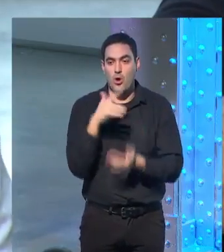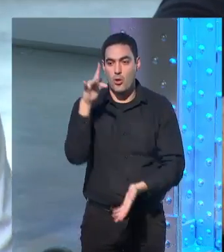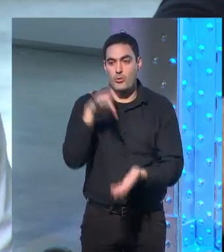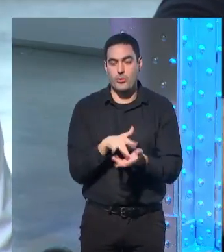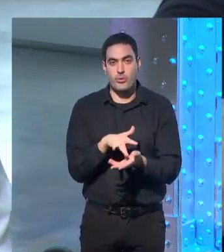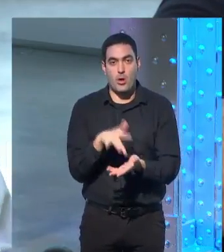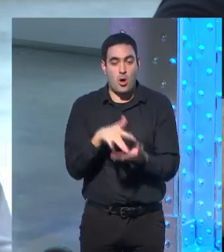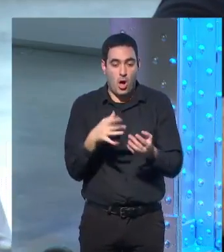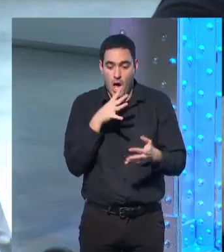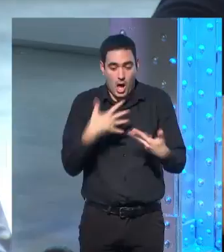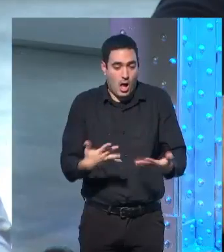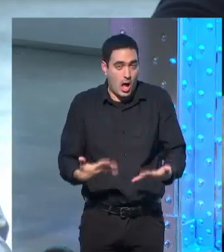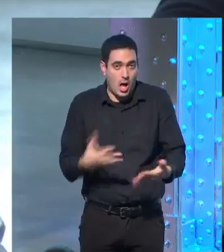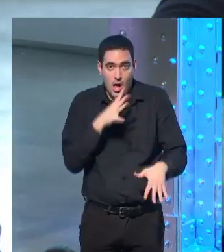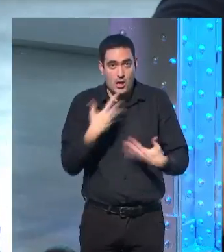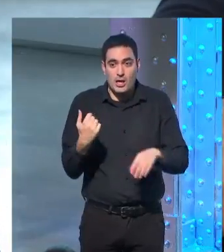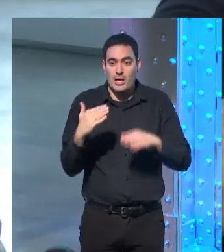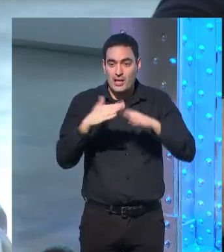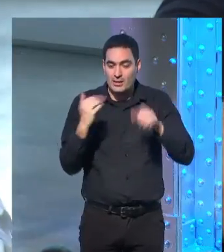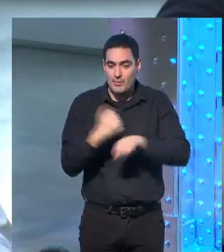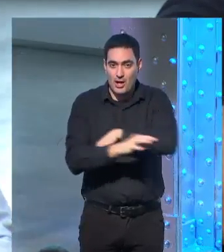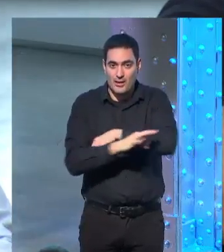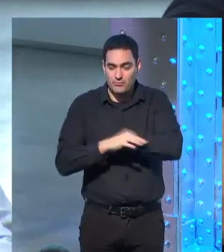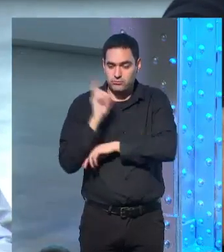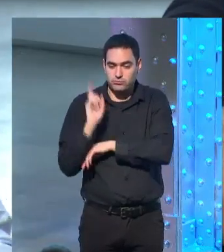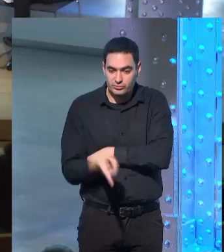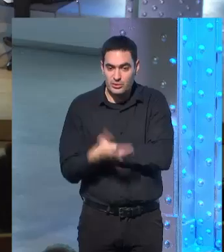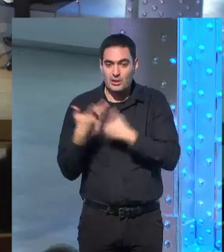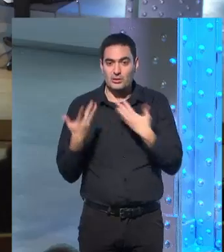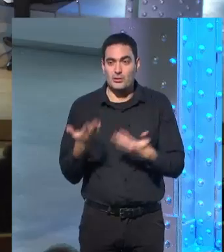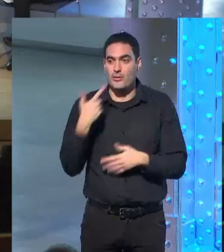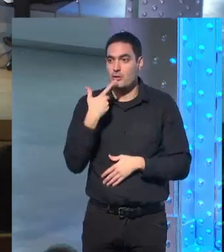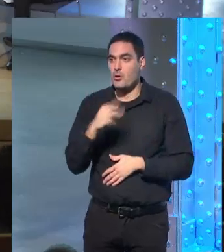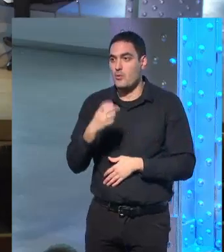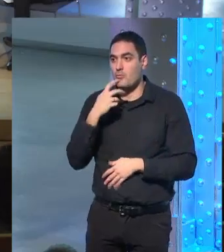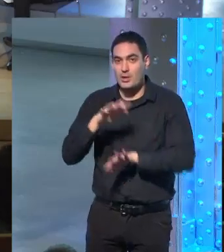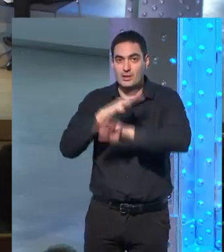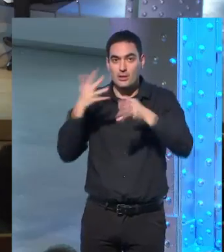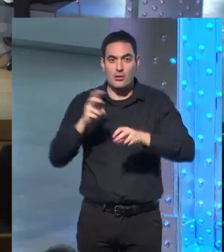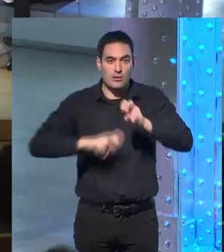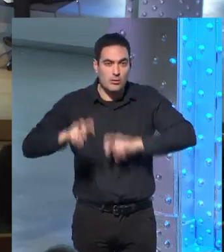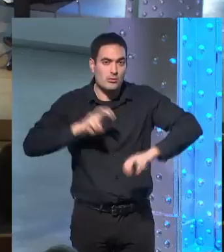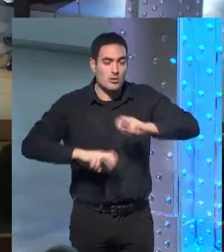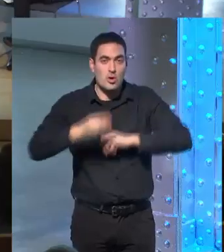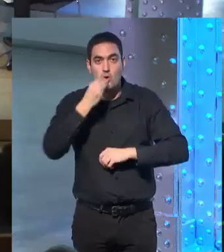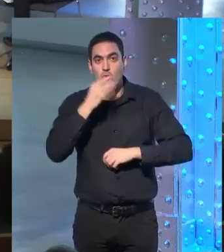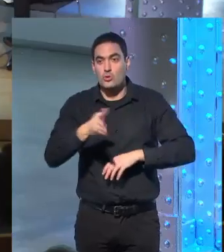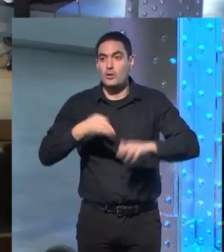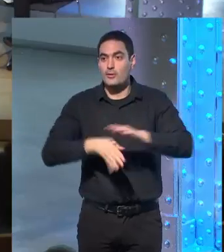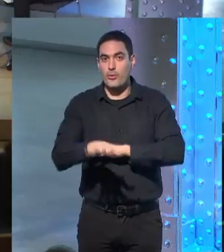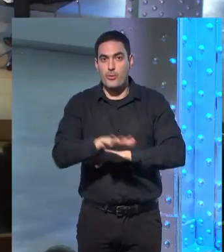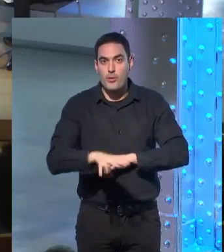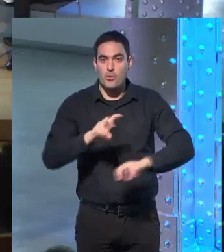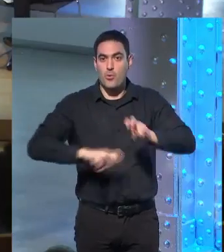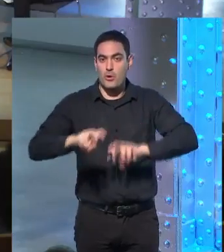hoy, a los niños se les piden que hagan trabajos en casa y en los propios libros de esto ponen, bueno, pues entra en Internet, bueno, ¿dónde vas a entrar? ¿Dónde